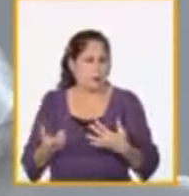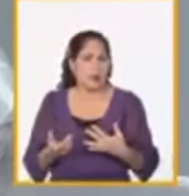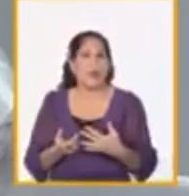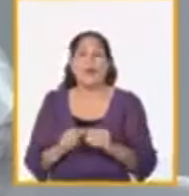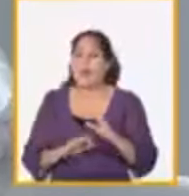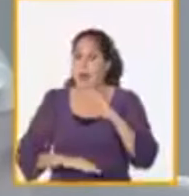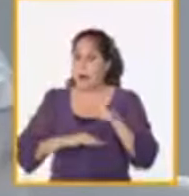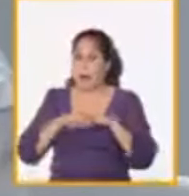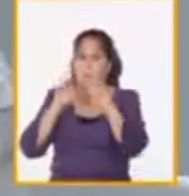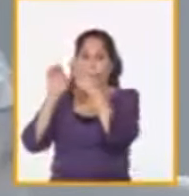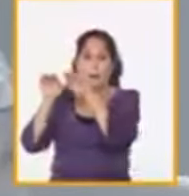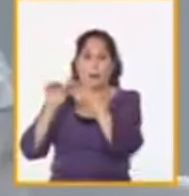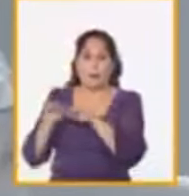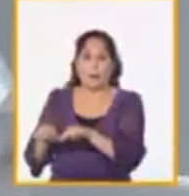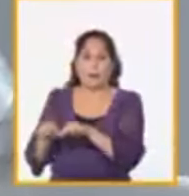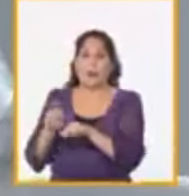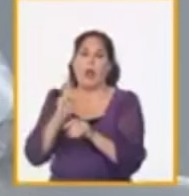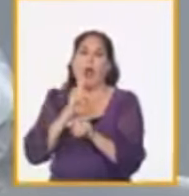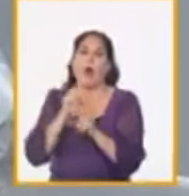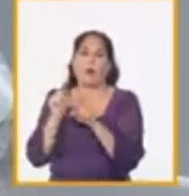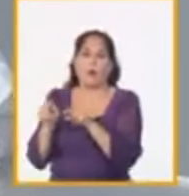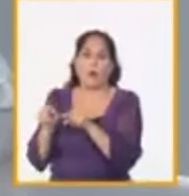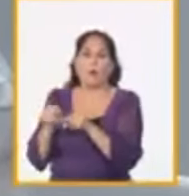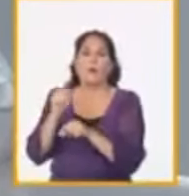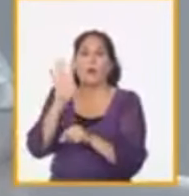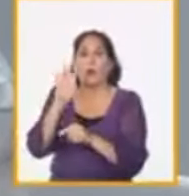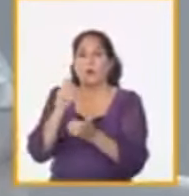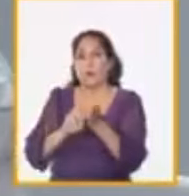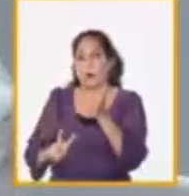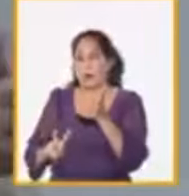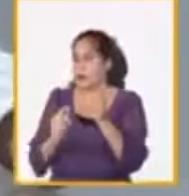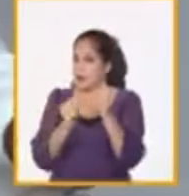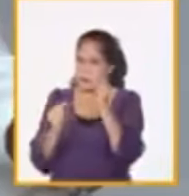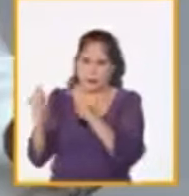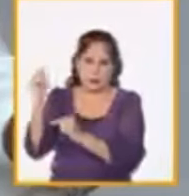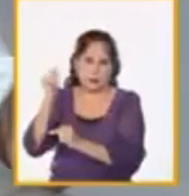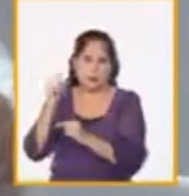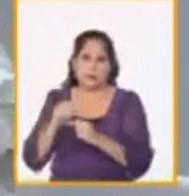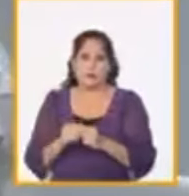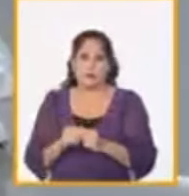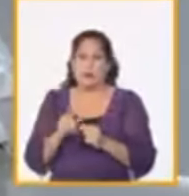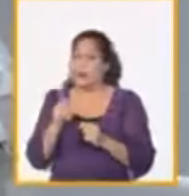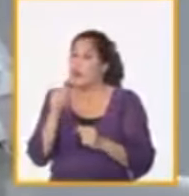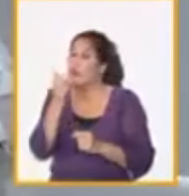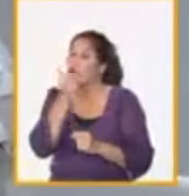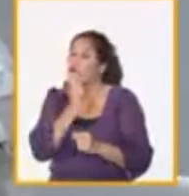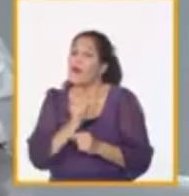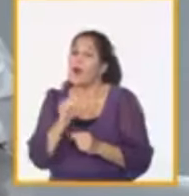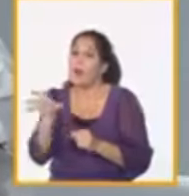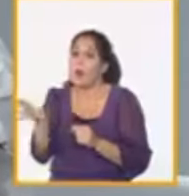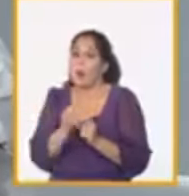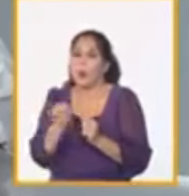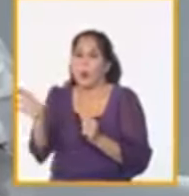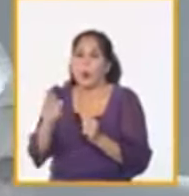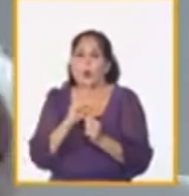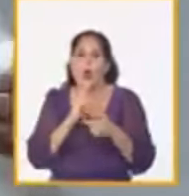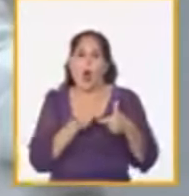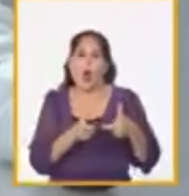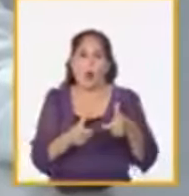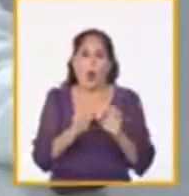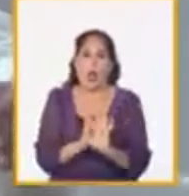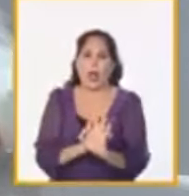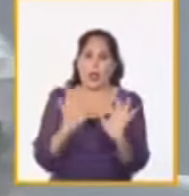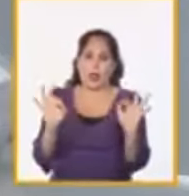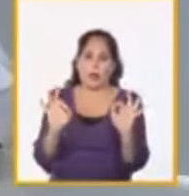capacidades de almacenaje en 4 provincias primeramente, porque eso facilita que ellos tengan que dar